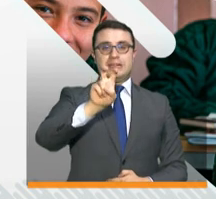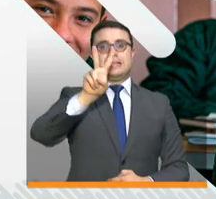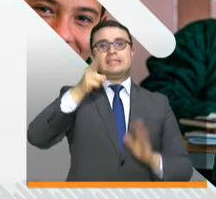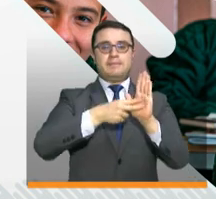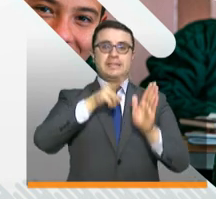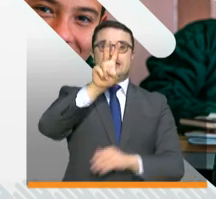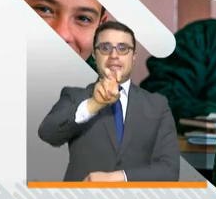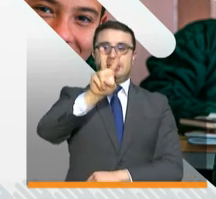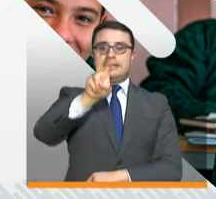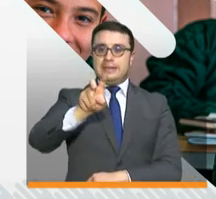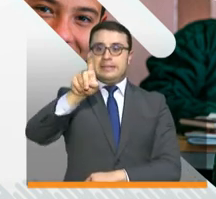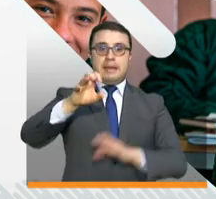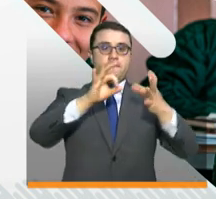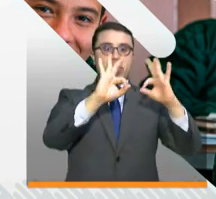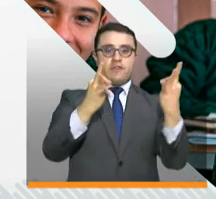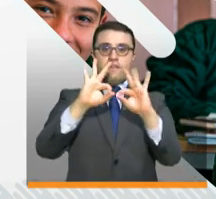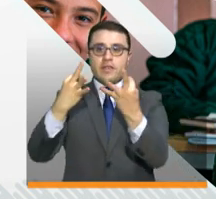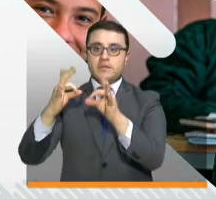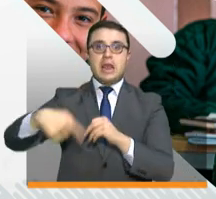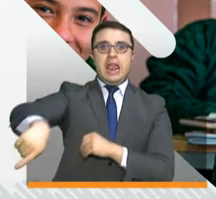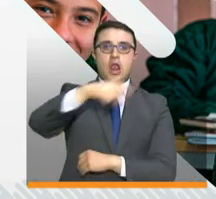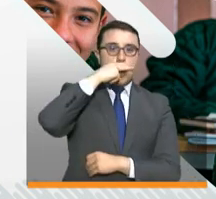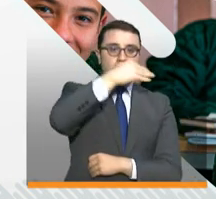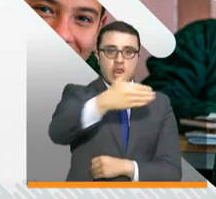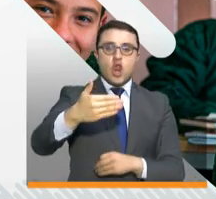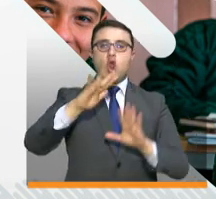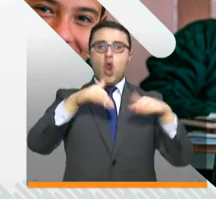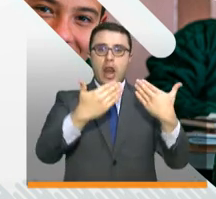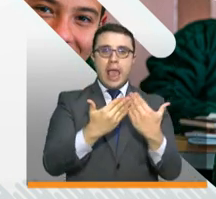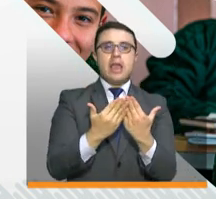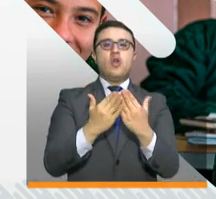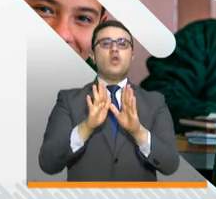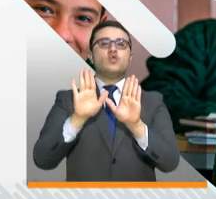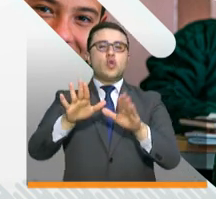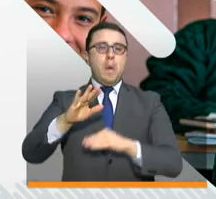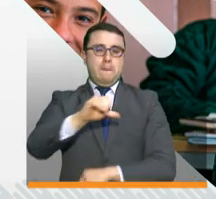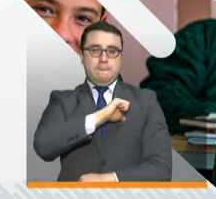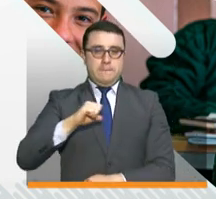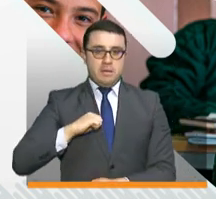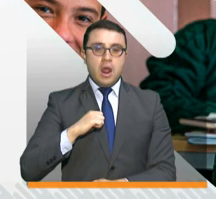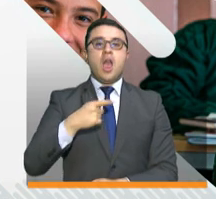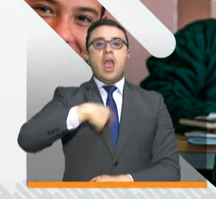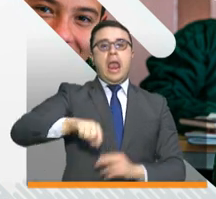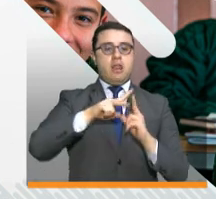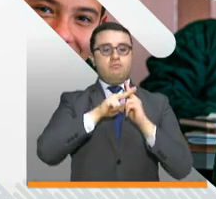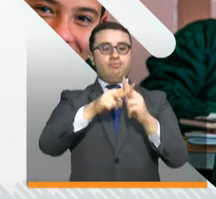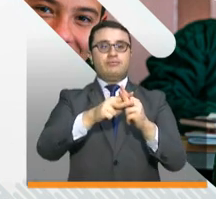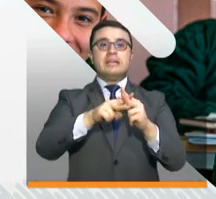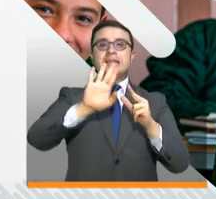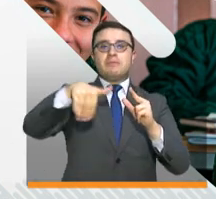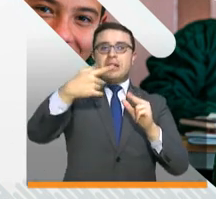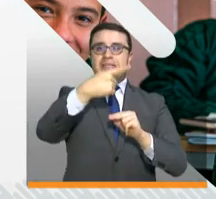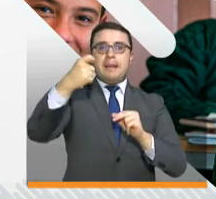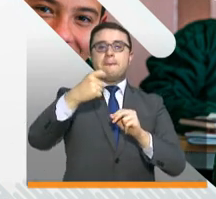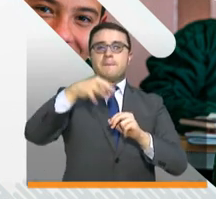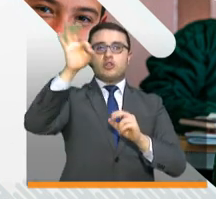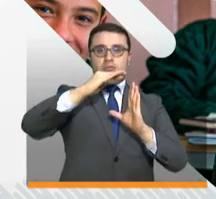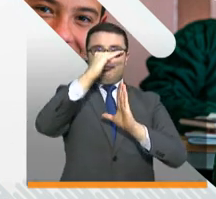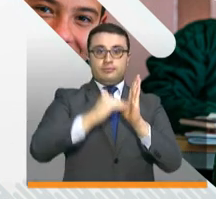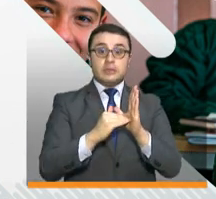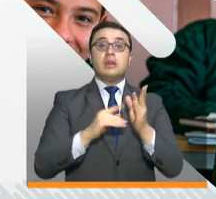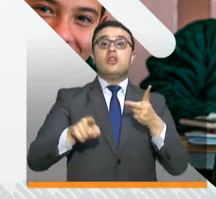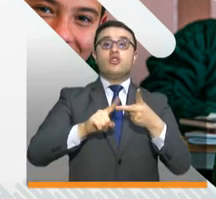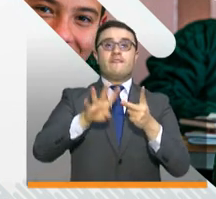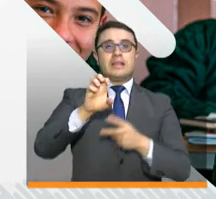57.776 familias de niños en colegios y jardines privados tuvieron créditos condonables hasta el 100% para estratos 1 y 2,